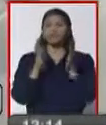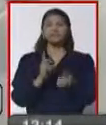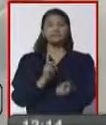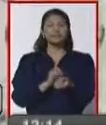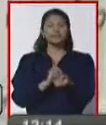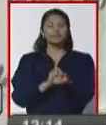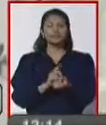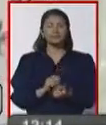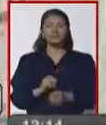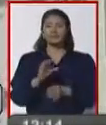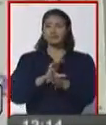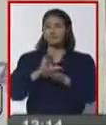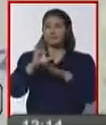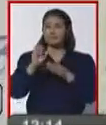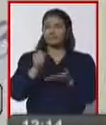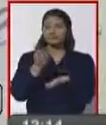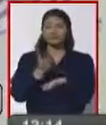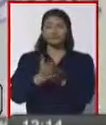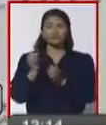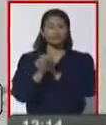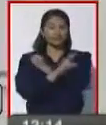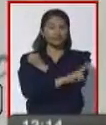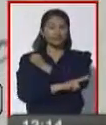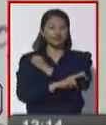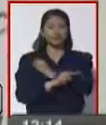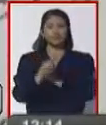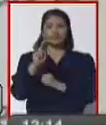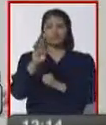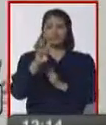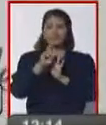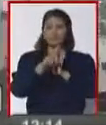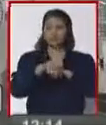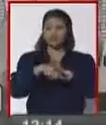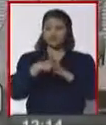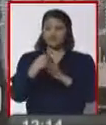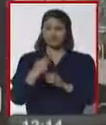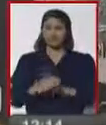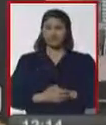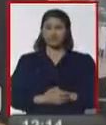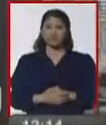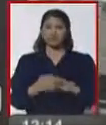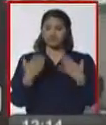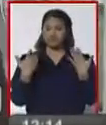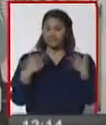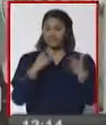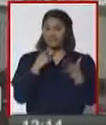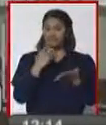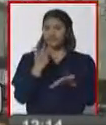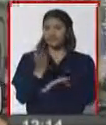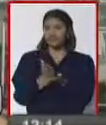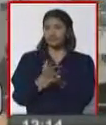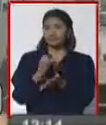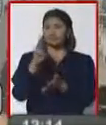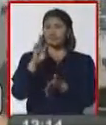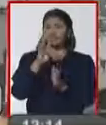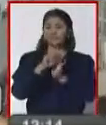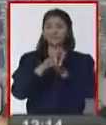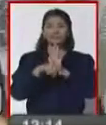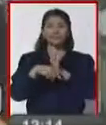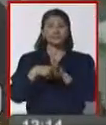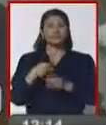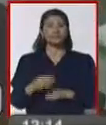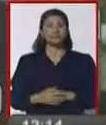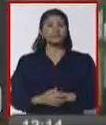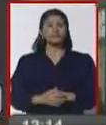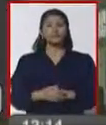consulta externa en cumplimiento a un paro nacional de 24 horas. Sí, efectivamente estamos llevando a cabo el paro de 24 horas determinado